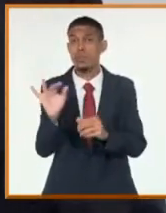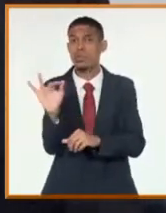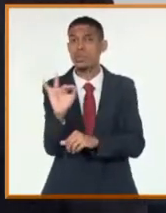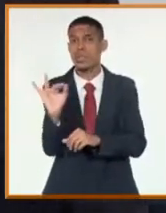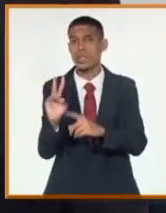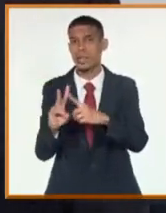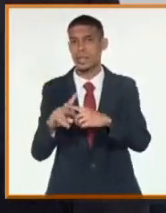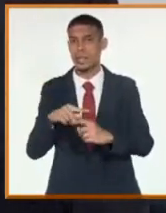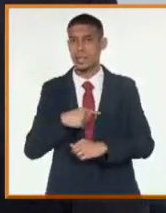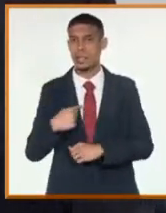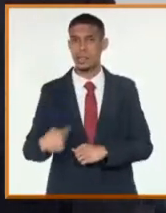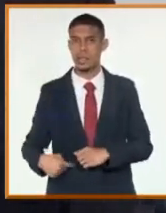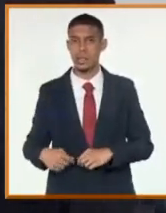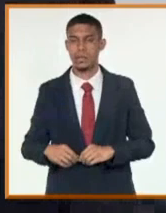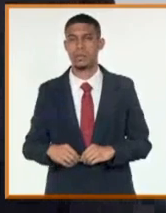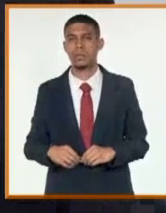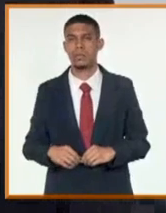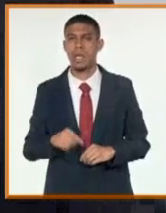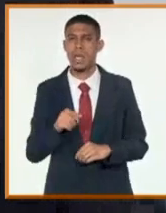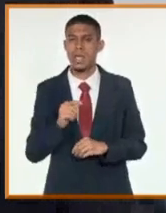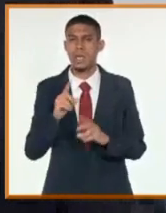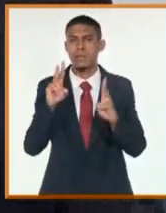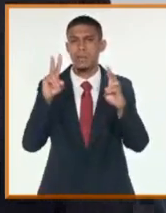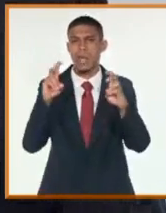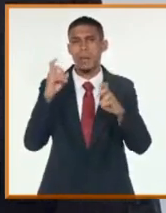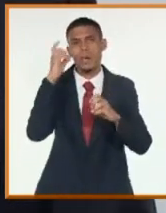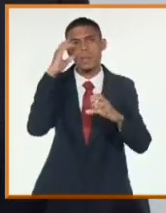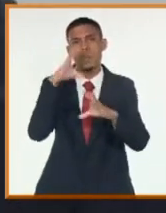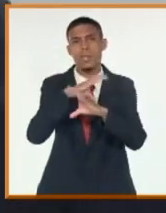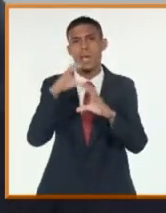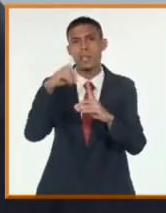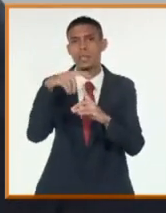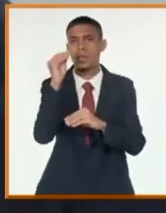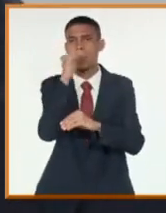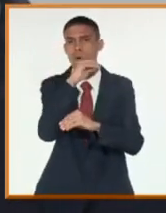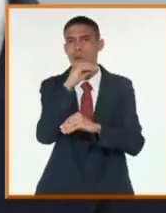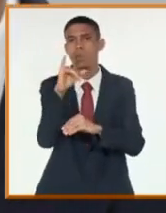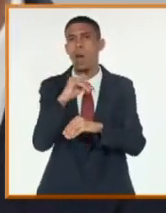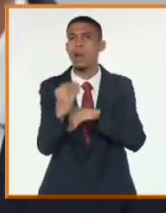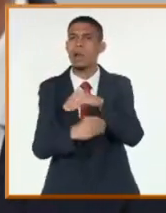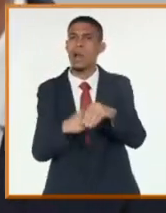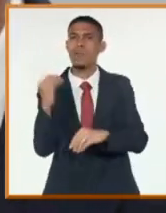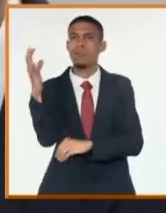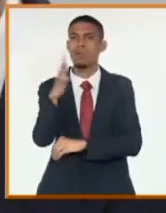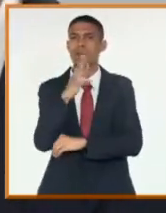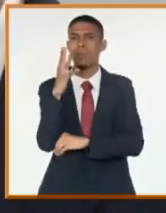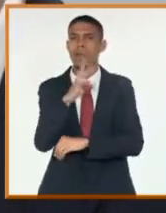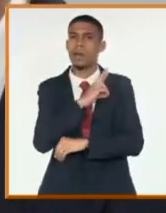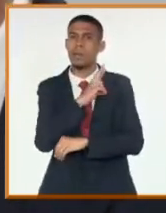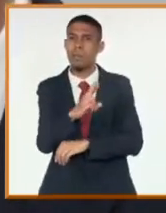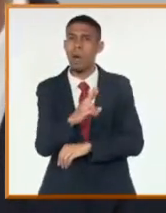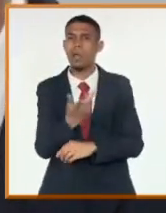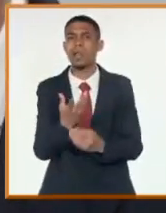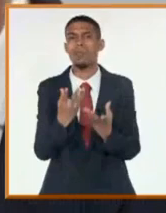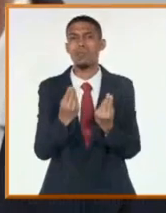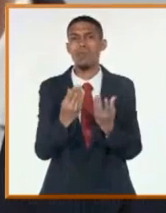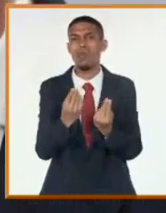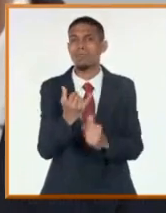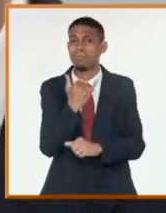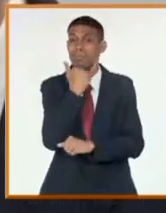77, que versó sobre el tema de la ciencia, la tecnología e innovación para dar respuesta a los retos y desafíos actuales de los